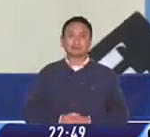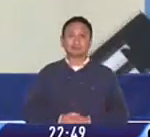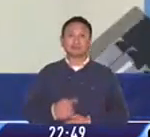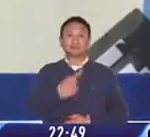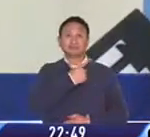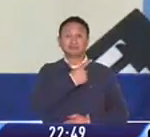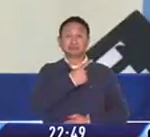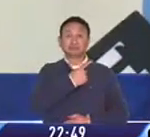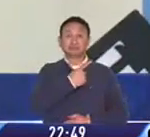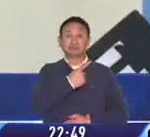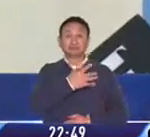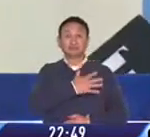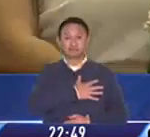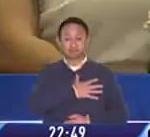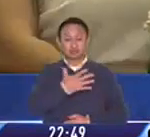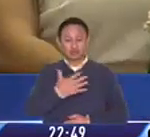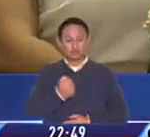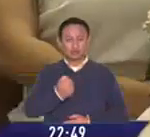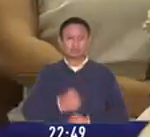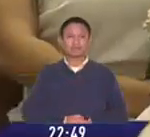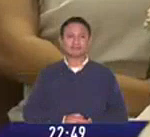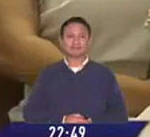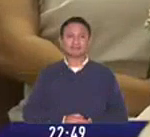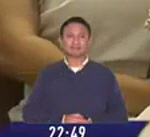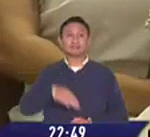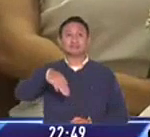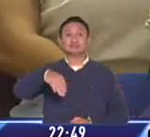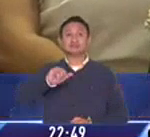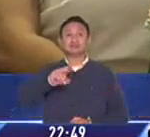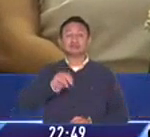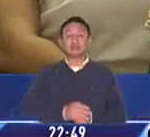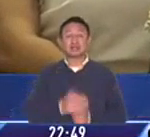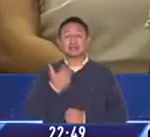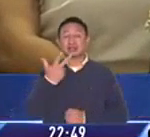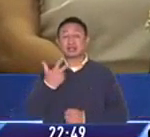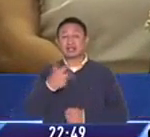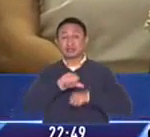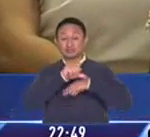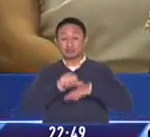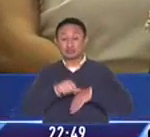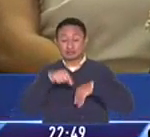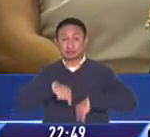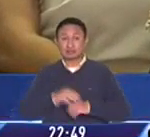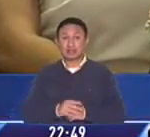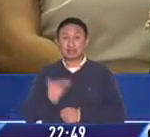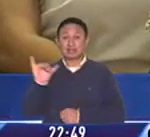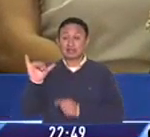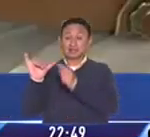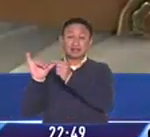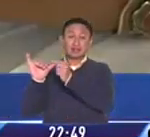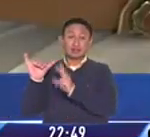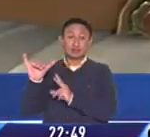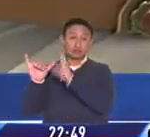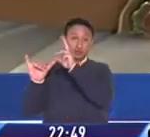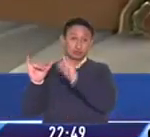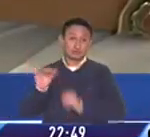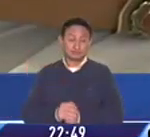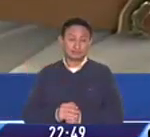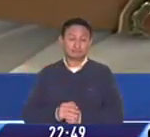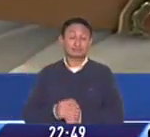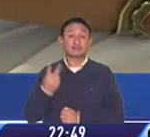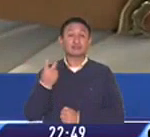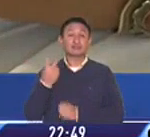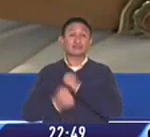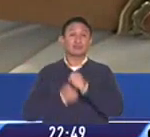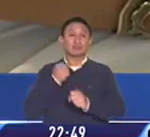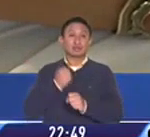¿Cómo me ven? Una mujer segura. Maribel Vera, con 3 operaciones y la extirpación de uno de sus ovarios, lleva 12